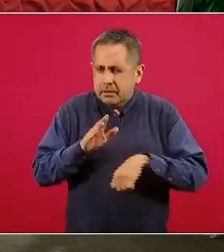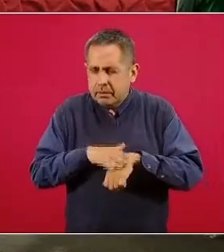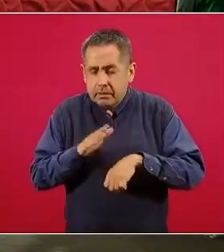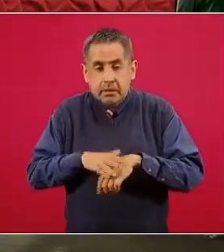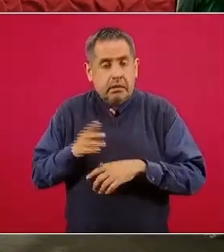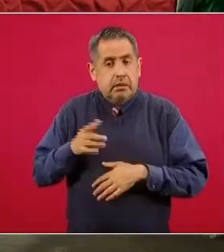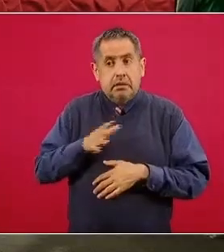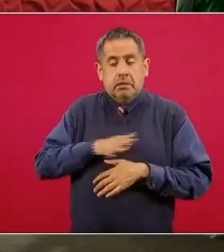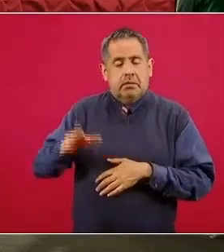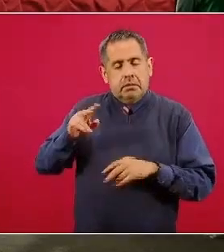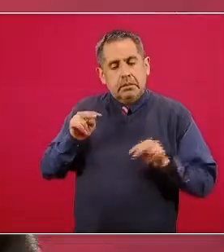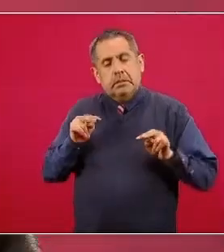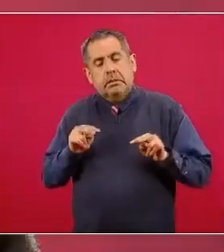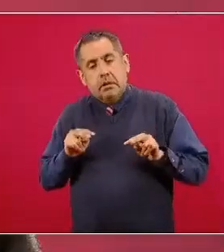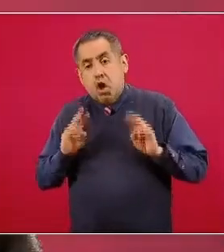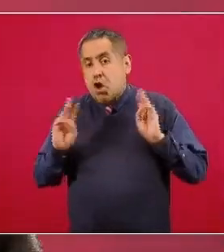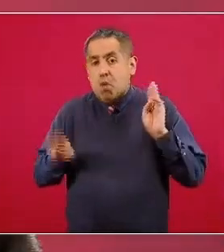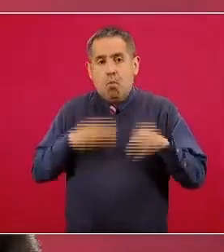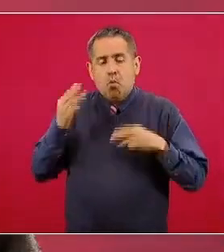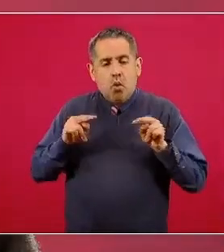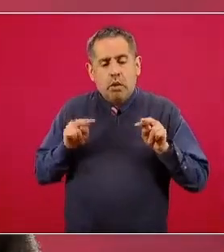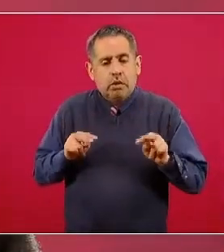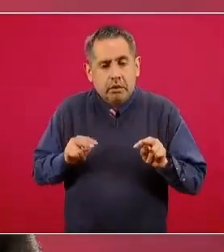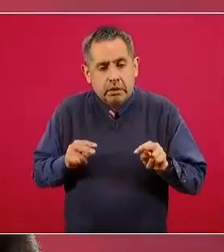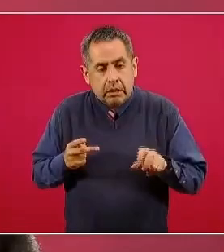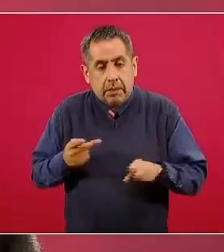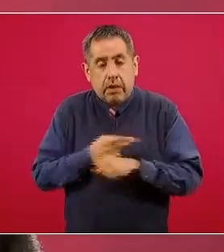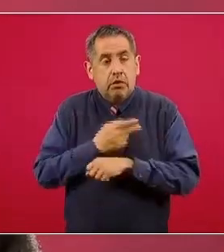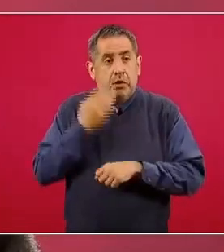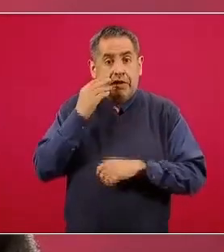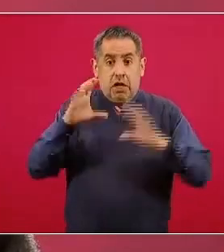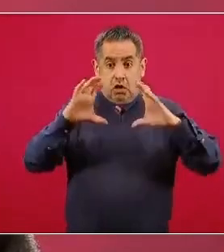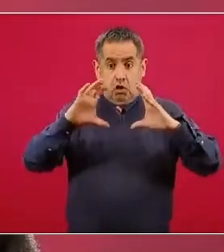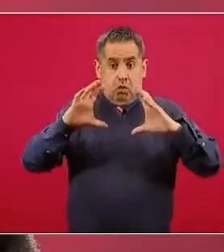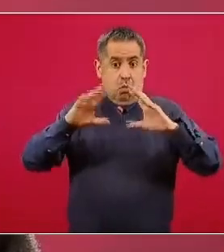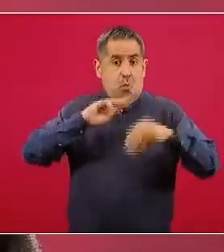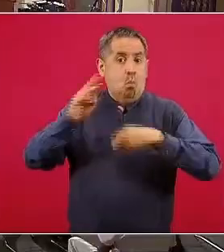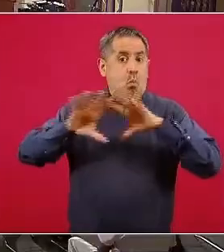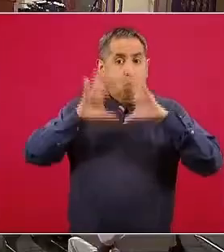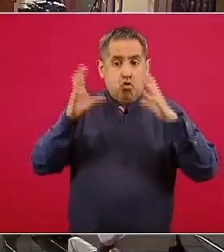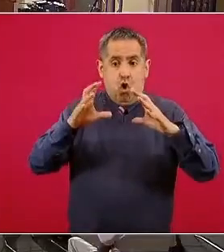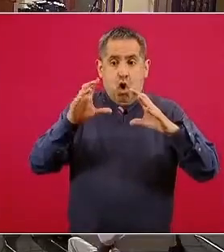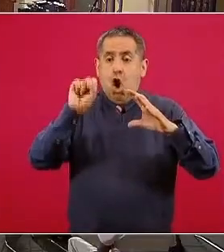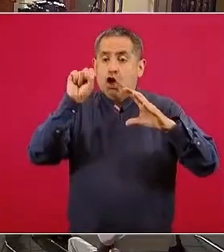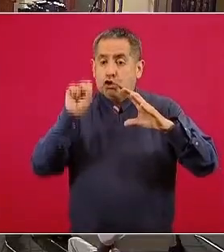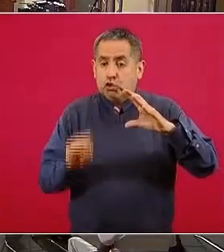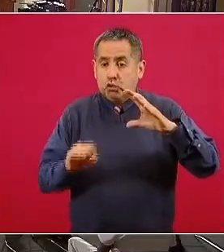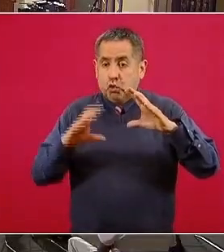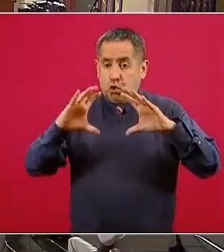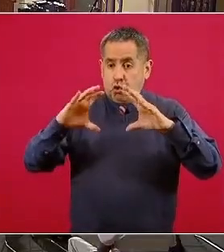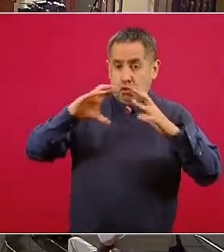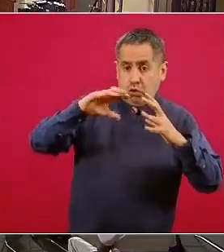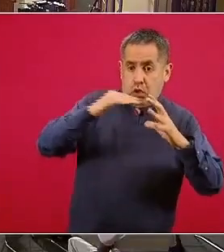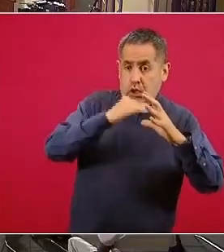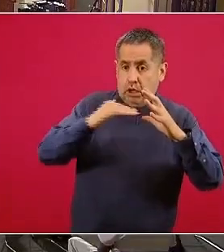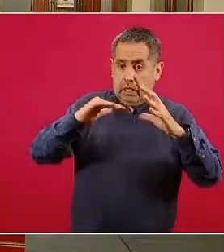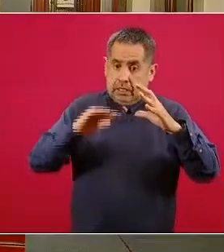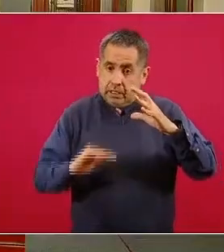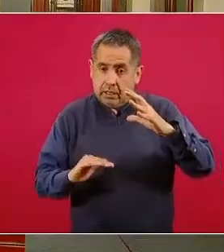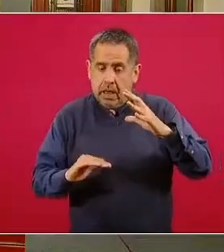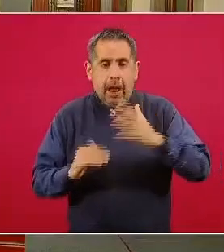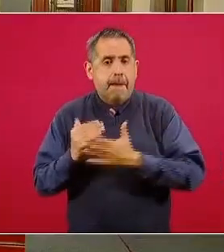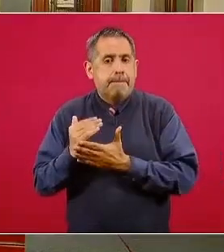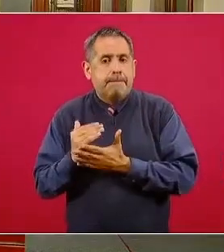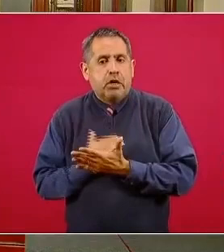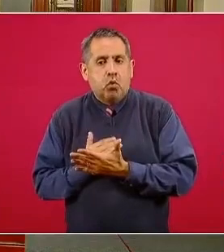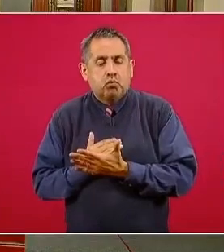comunidad de salud pública del mundo que en el hemisferio sur se tuvo una menor intensidad de la temporada